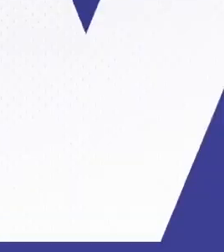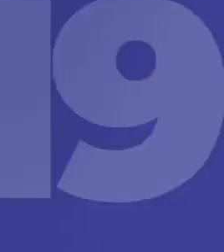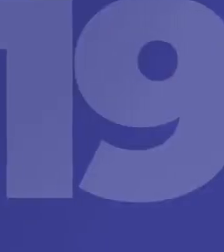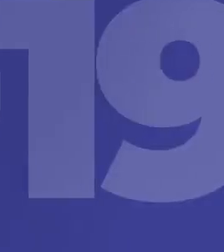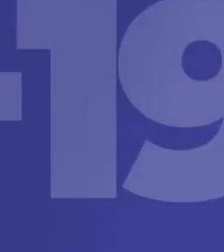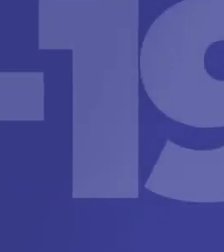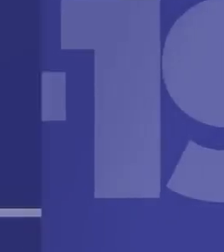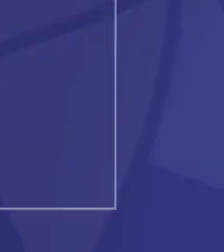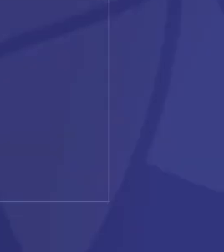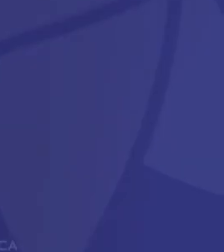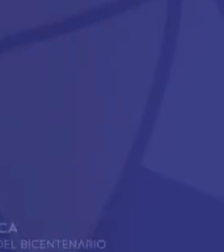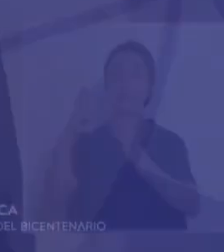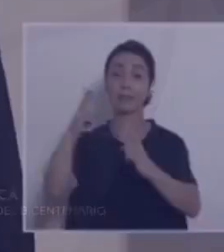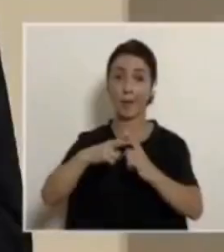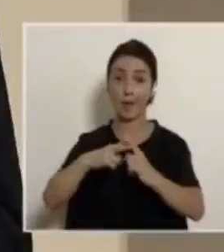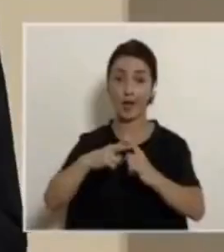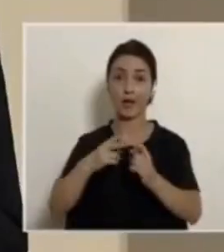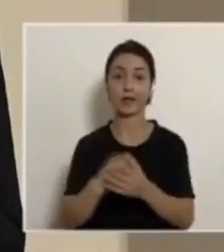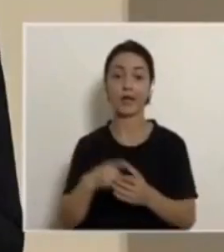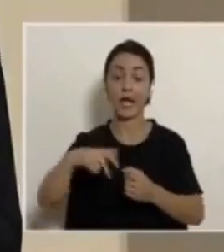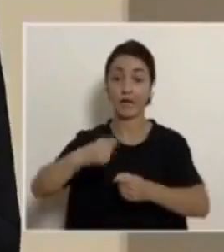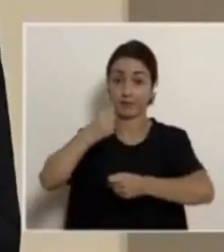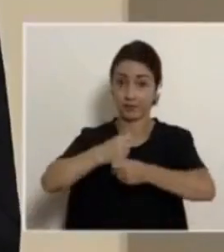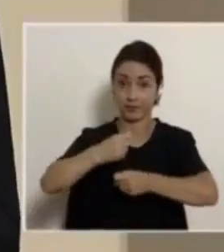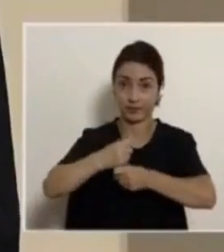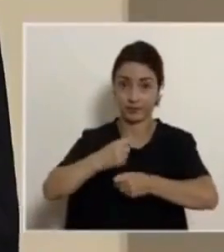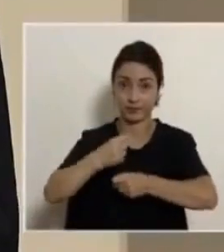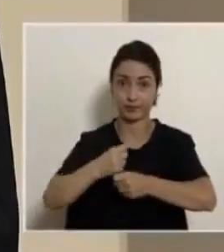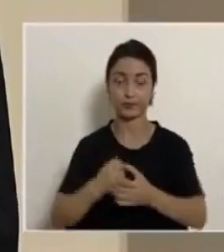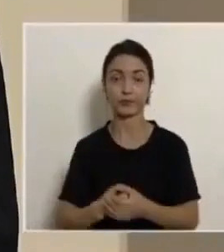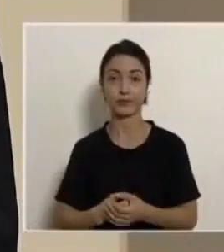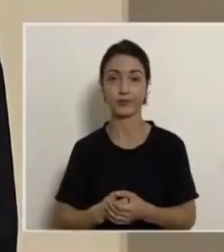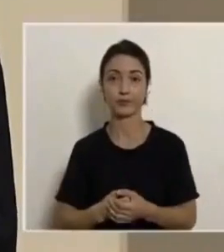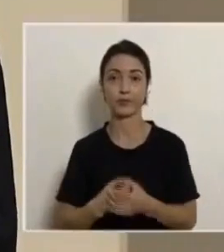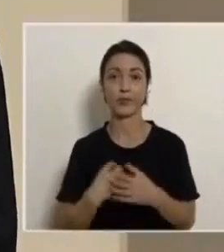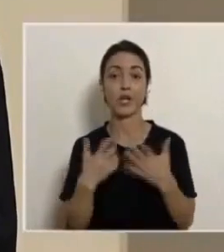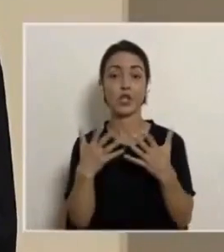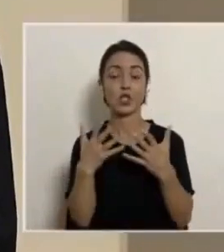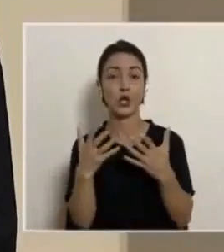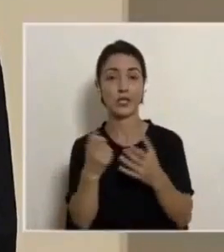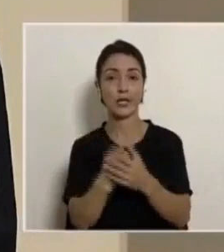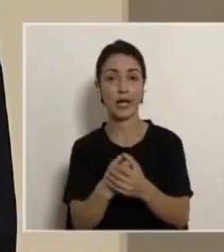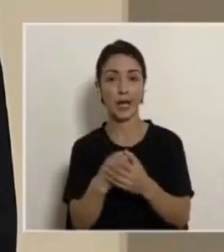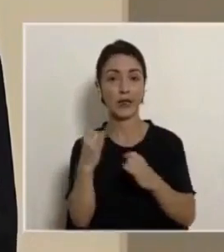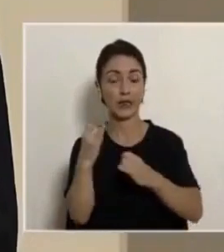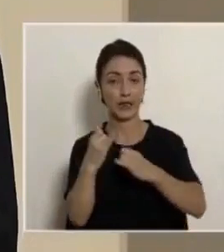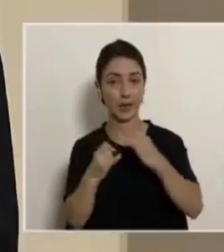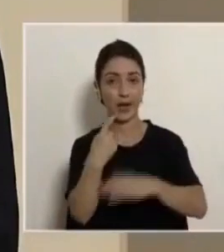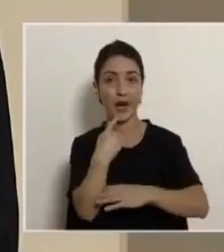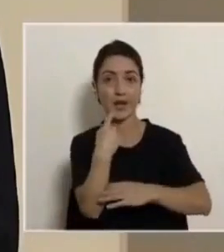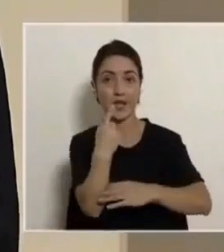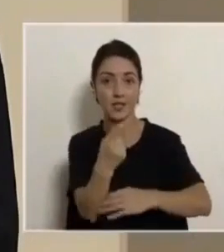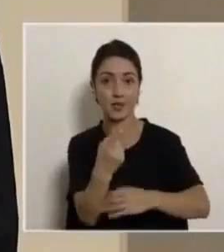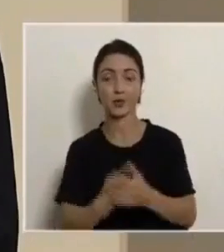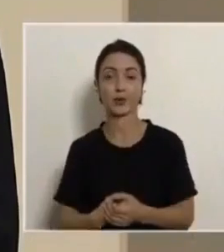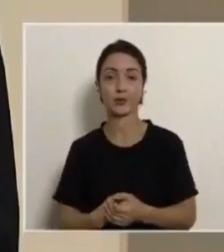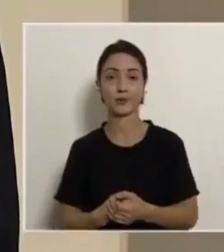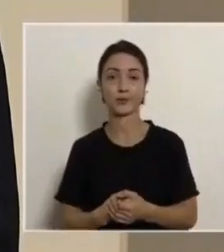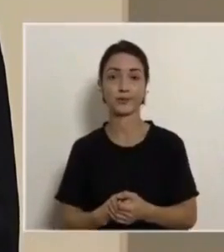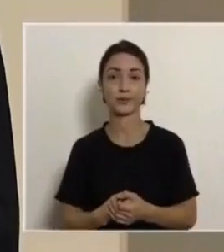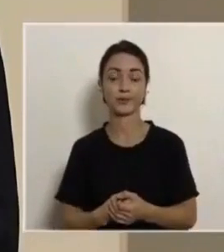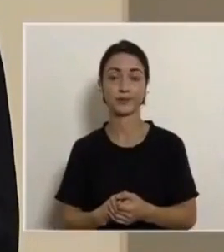Que viene implementando si es para lo que se está trabajando. Y quisiera cerrar señalando que como parte de